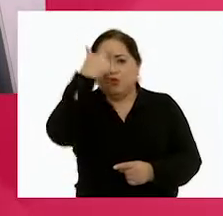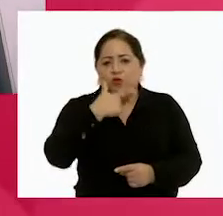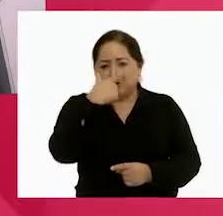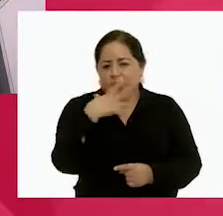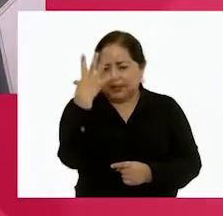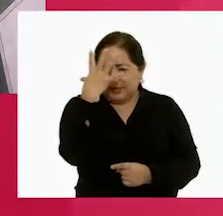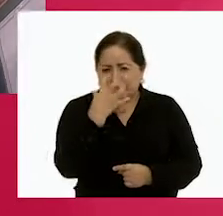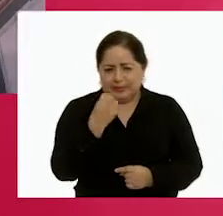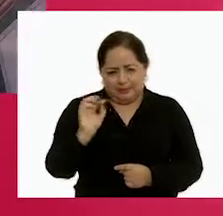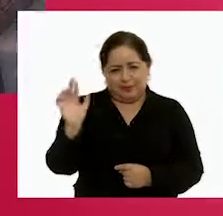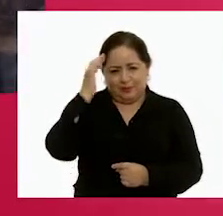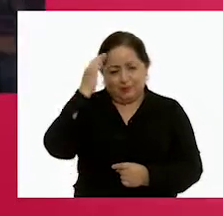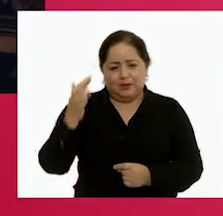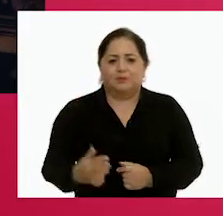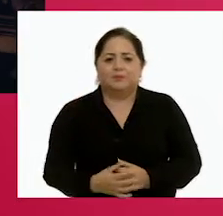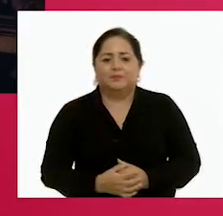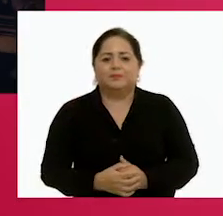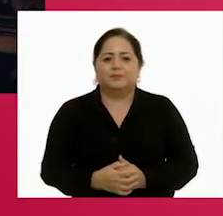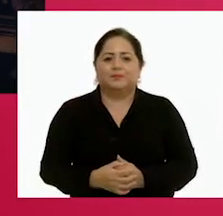Triste.